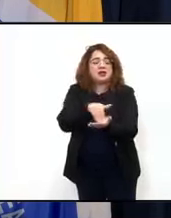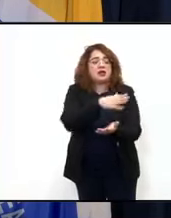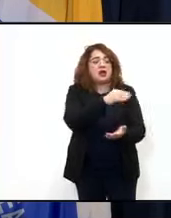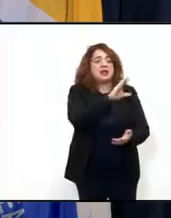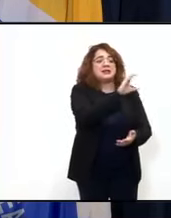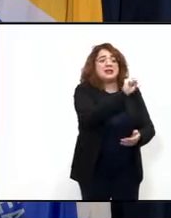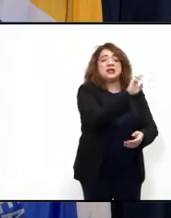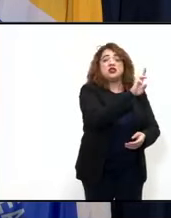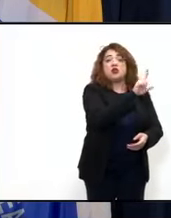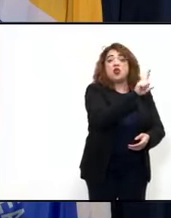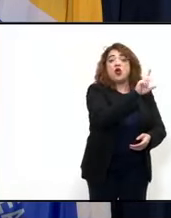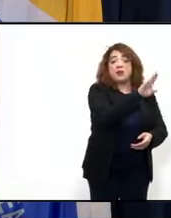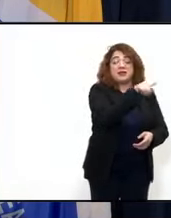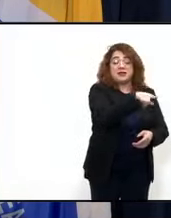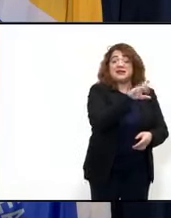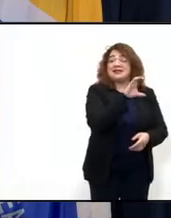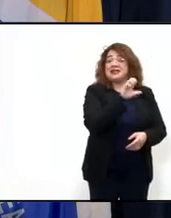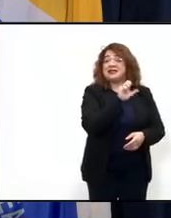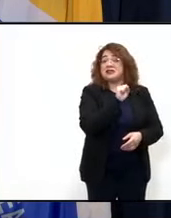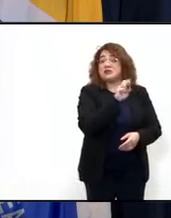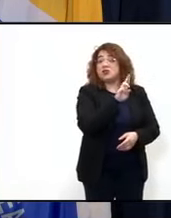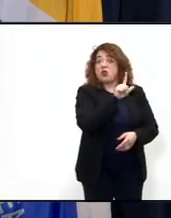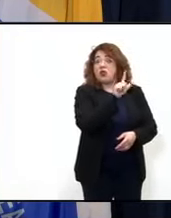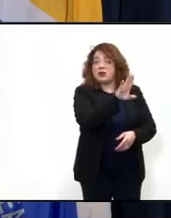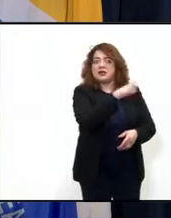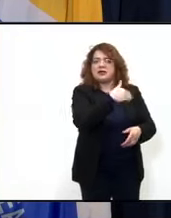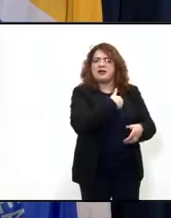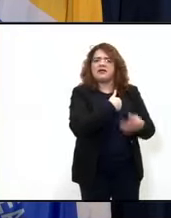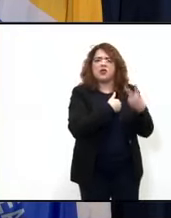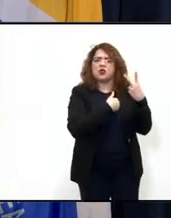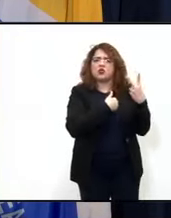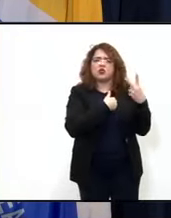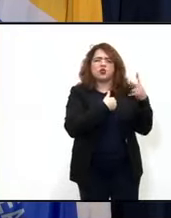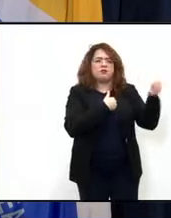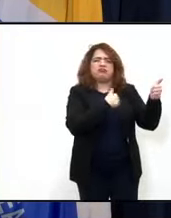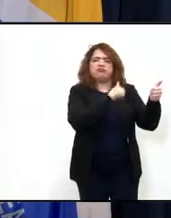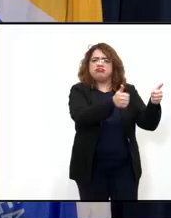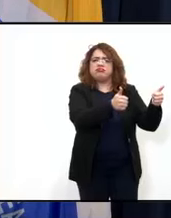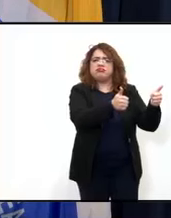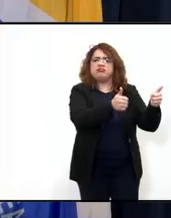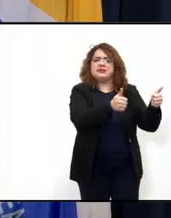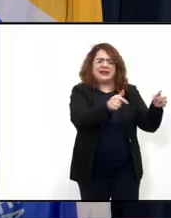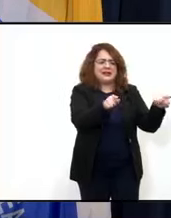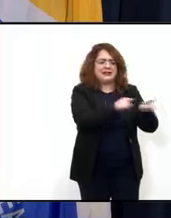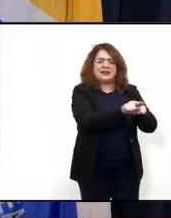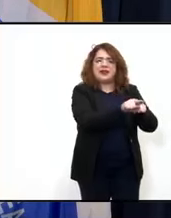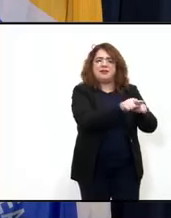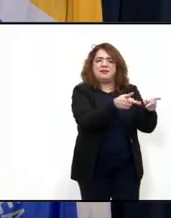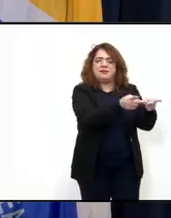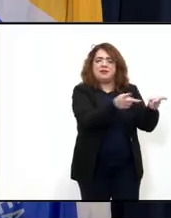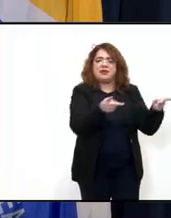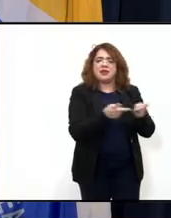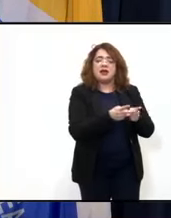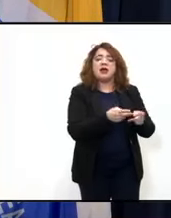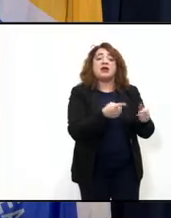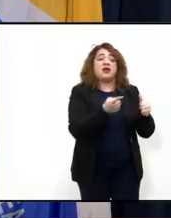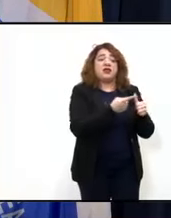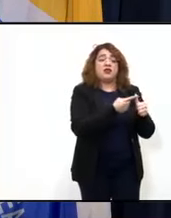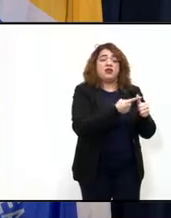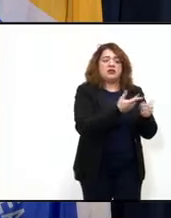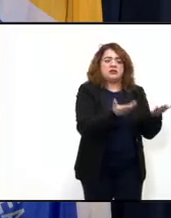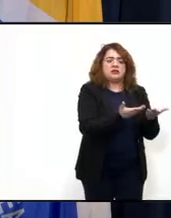para vacunación ahí en la universidad, o una que es corrida por Kaiser y la otra ahí por la